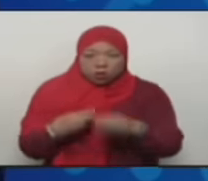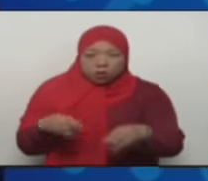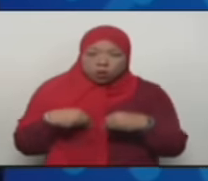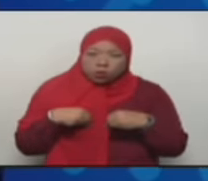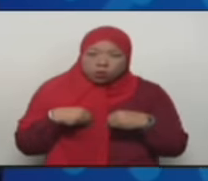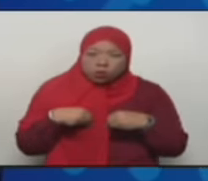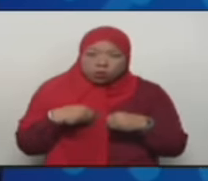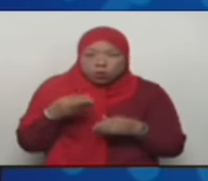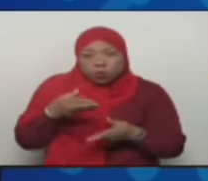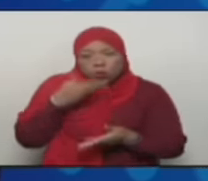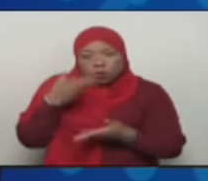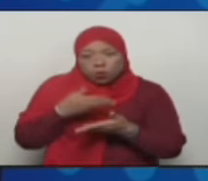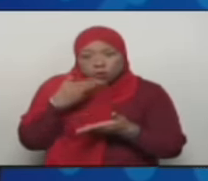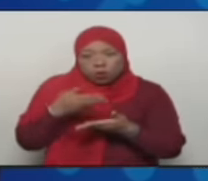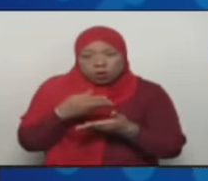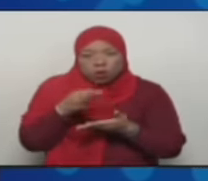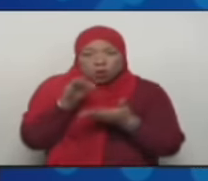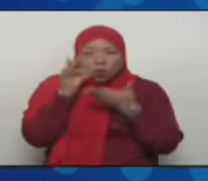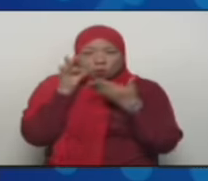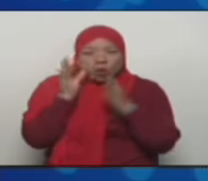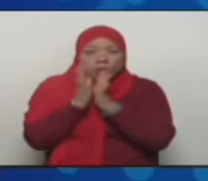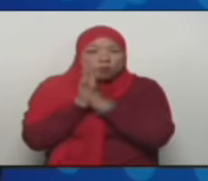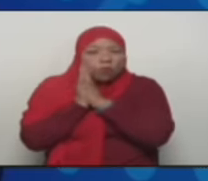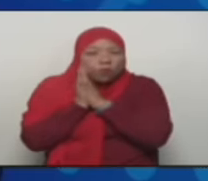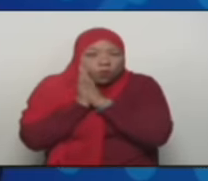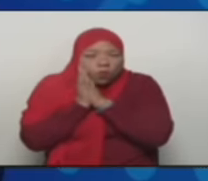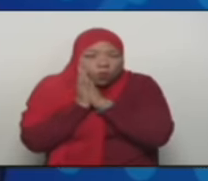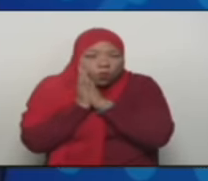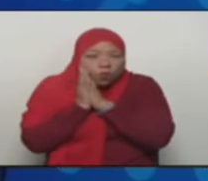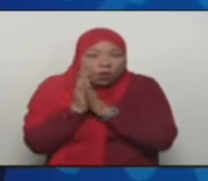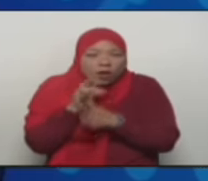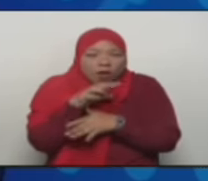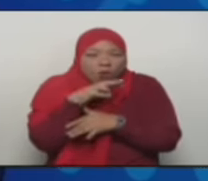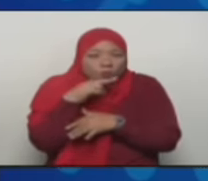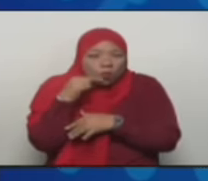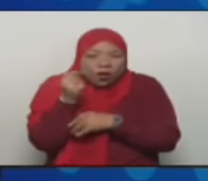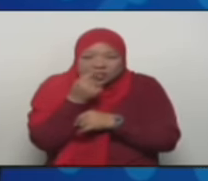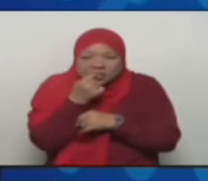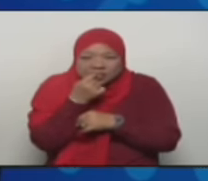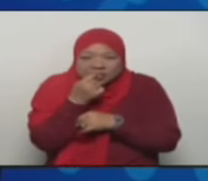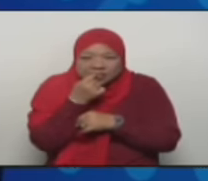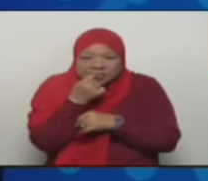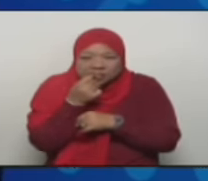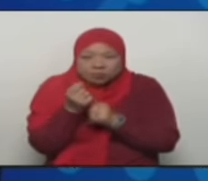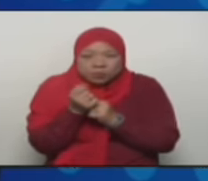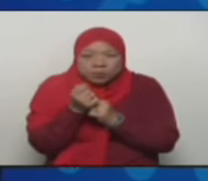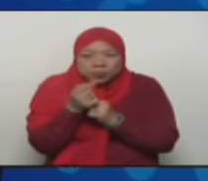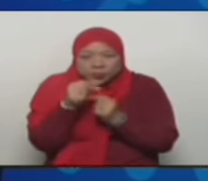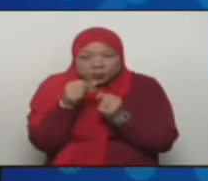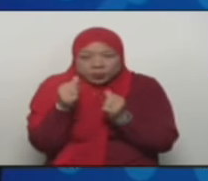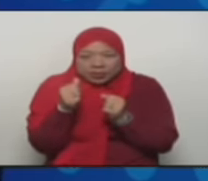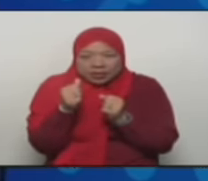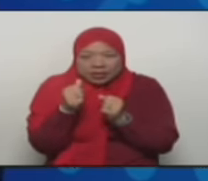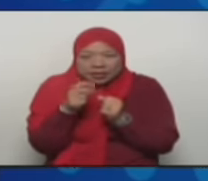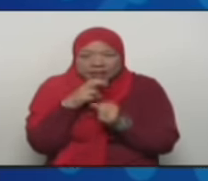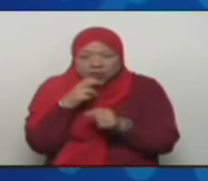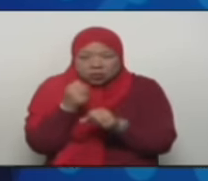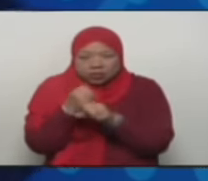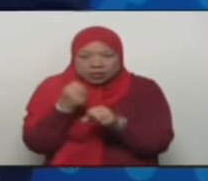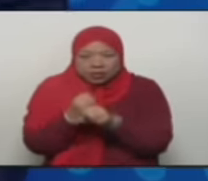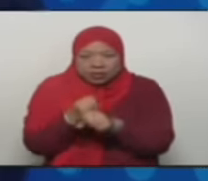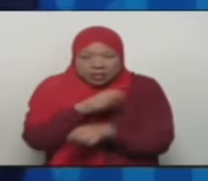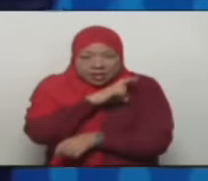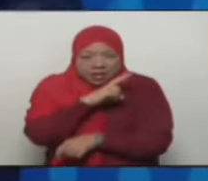malojillo? Yo un café. Tráiganse unos malojillos envenenados, con bastante picante. ¿Ah? Para agarrar